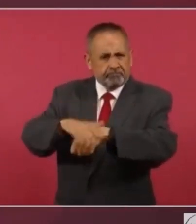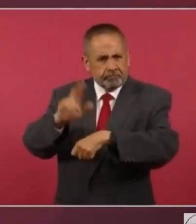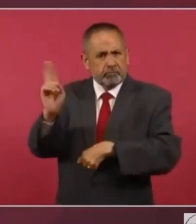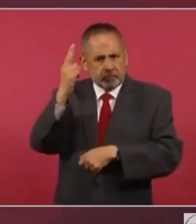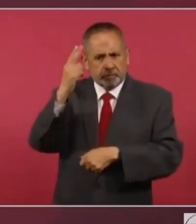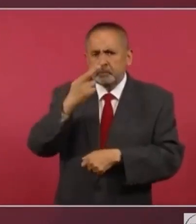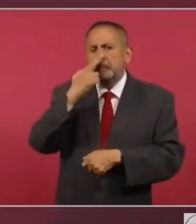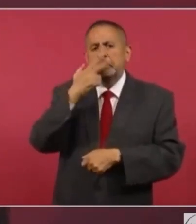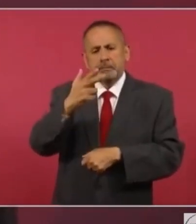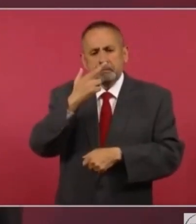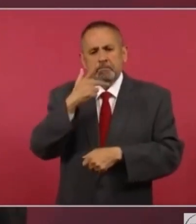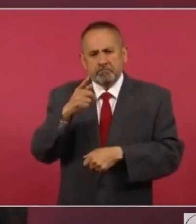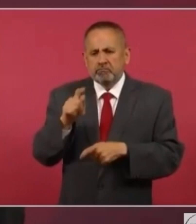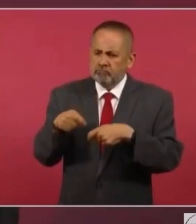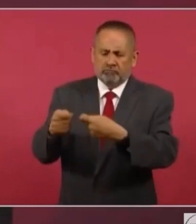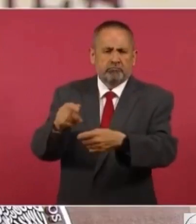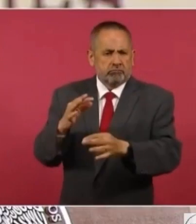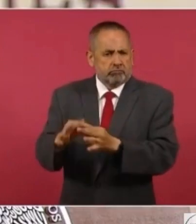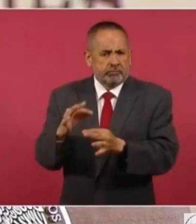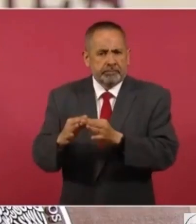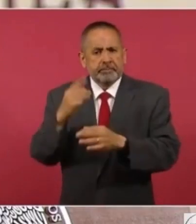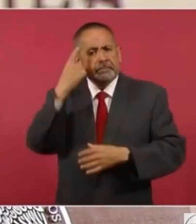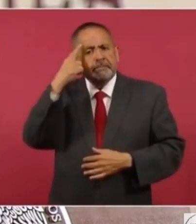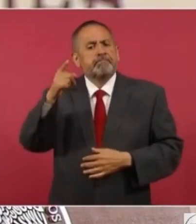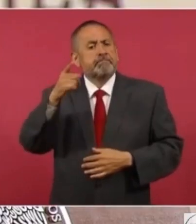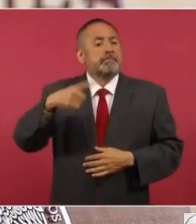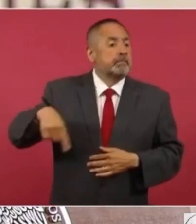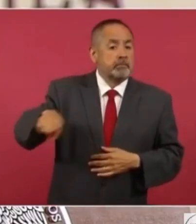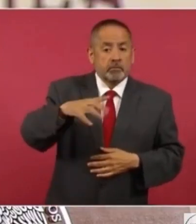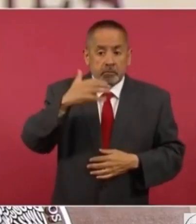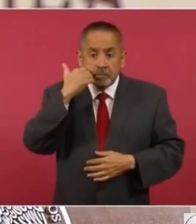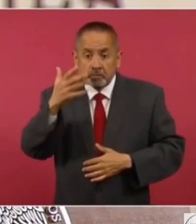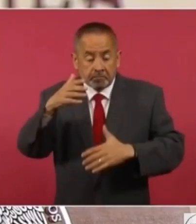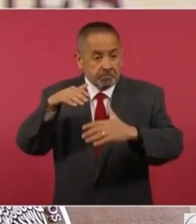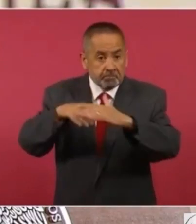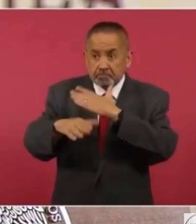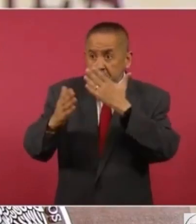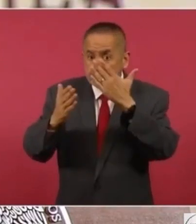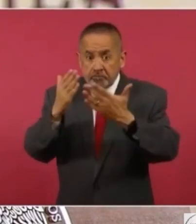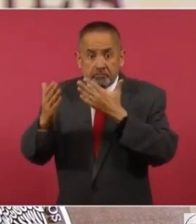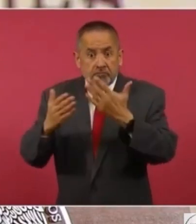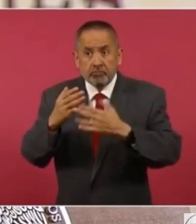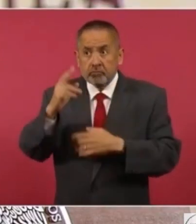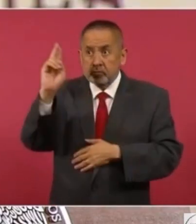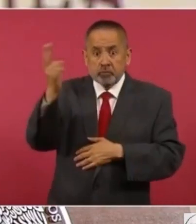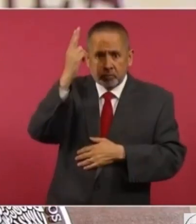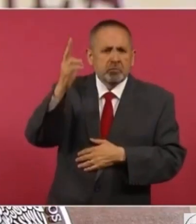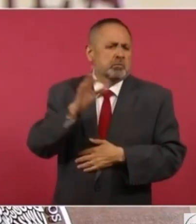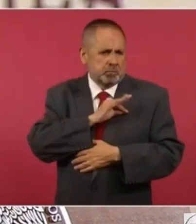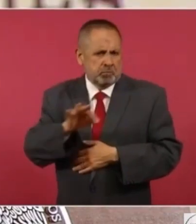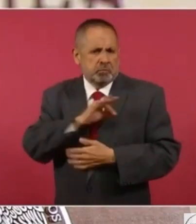un mecanismo para que todo aquel que quiera acceder a la educación pueda hacerlo.